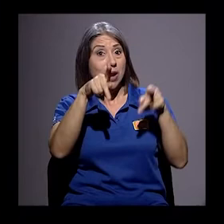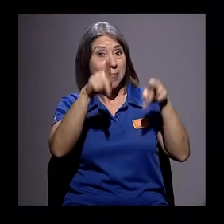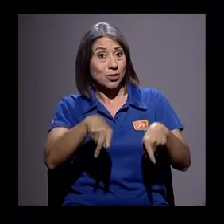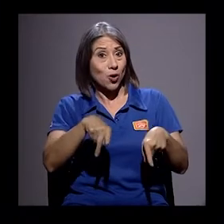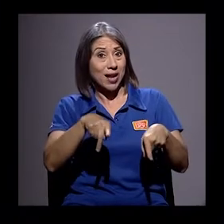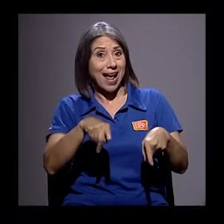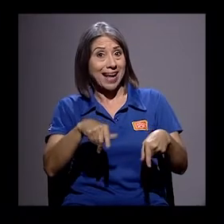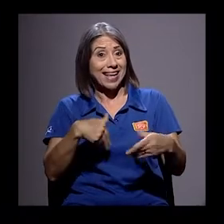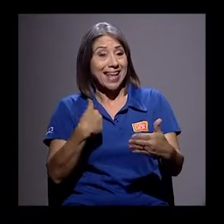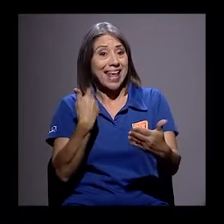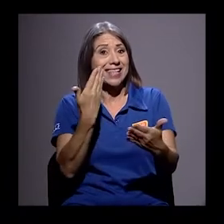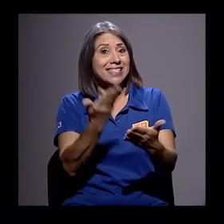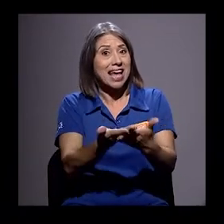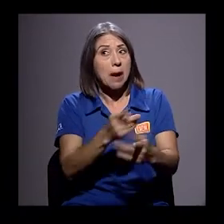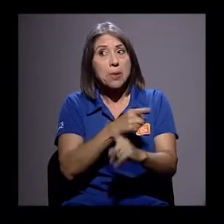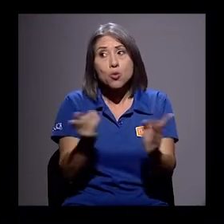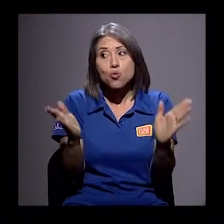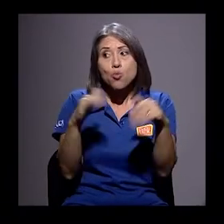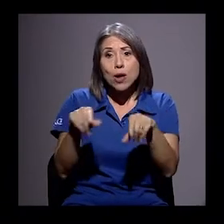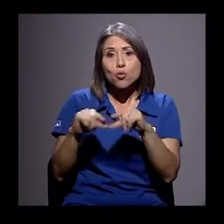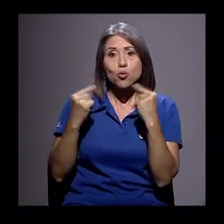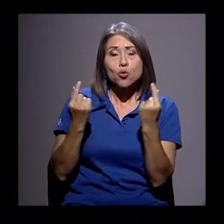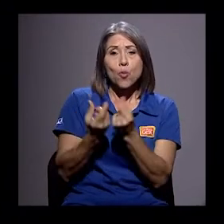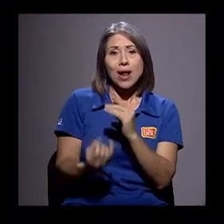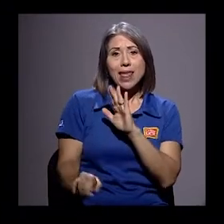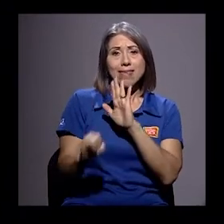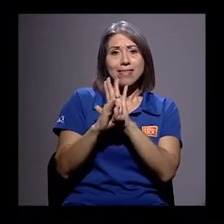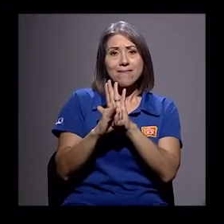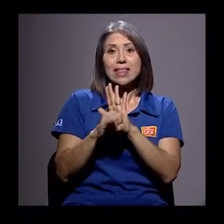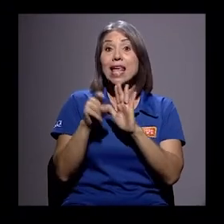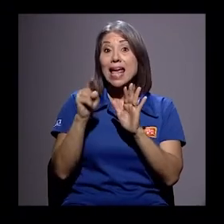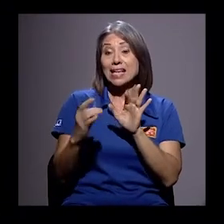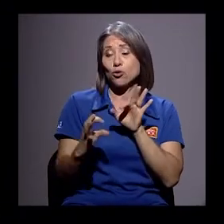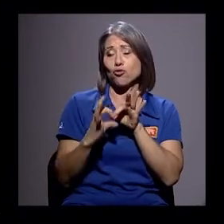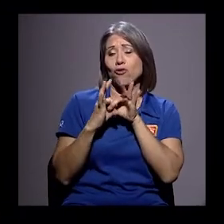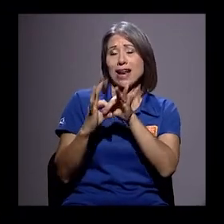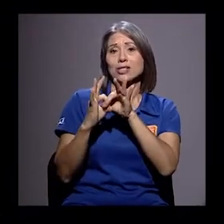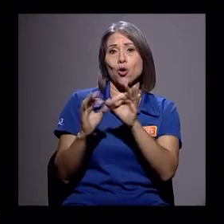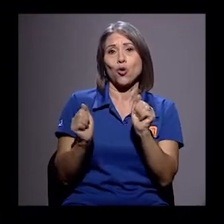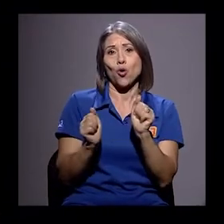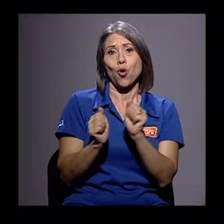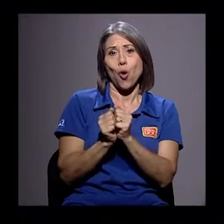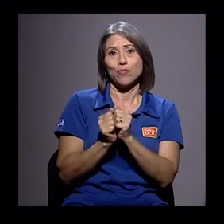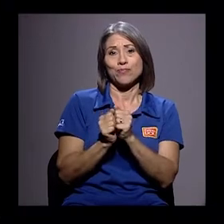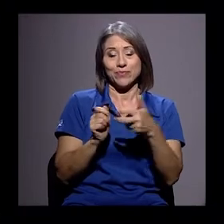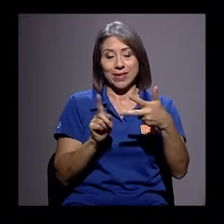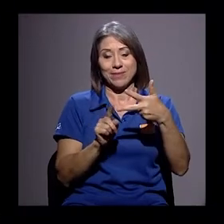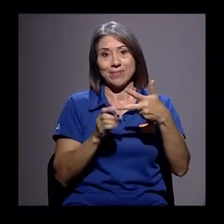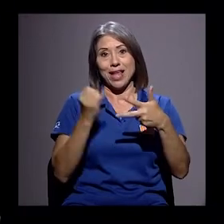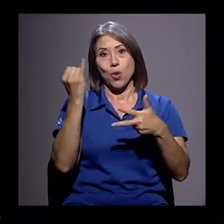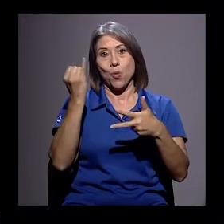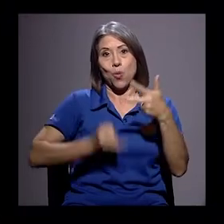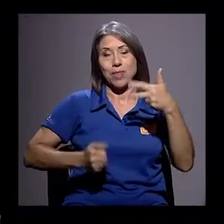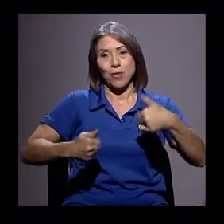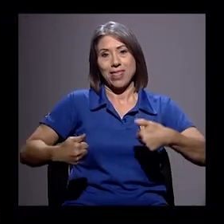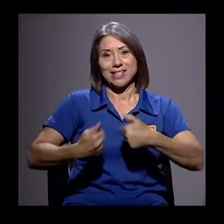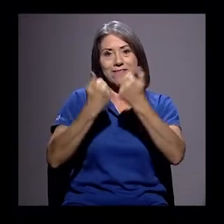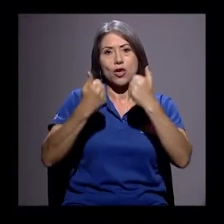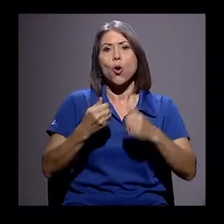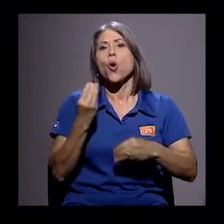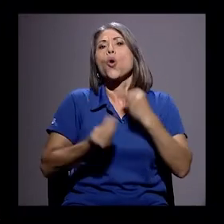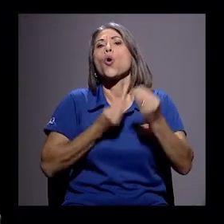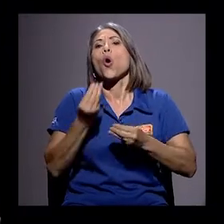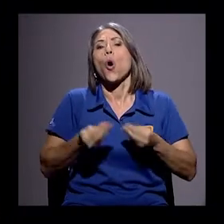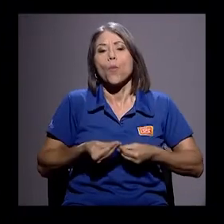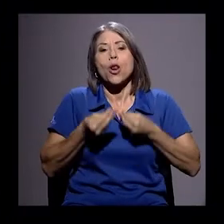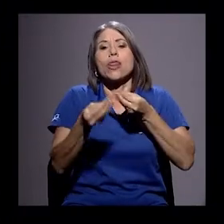tiene un grupo que le identifique eso tiene íntima relación con el último desafío que usted menciona que tiene que ver como le rindo cuentas